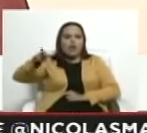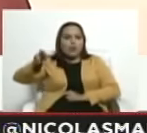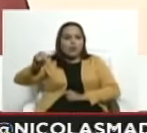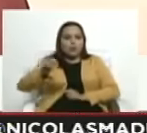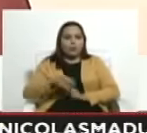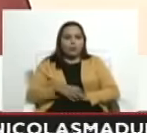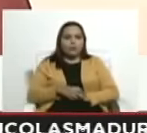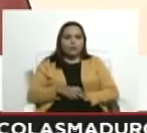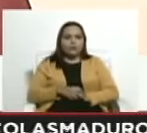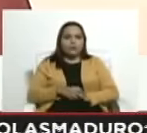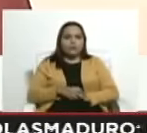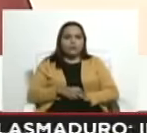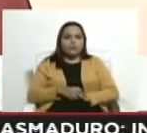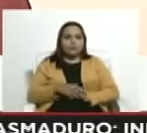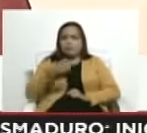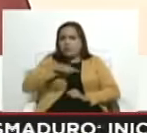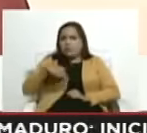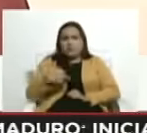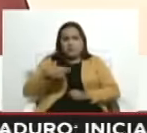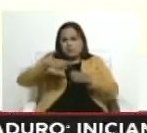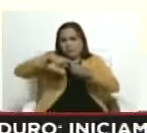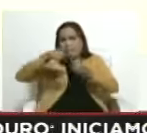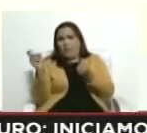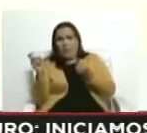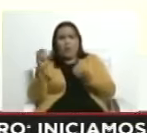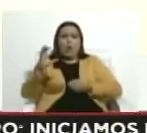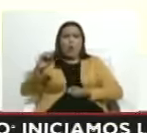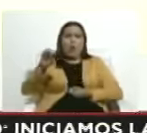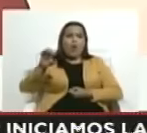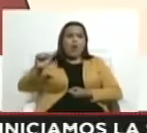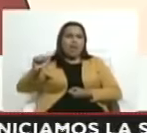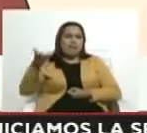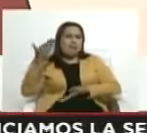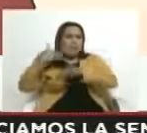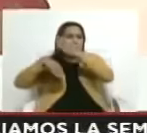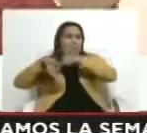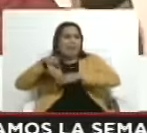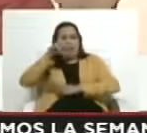Nosotros no tenemos nada que ver con la OEA, nos fuimos de ahí hace tiempo, gracias a Dios.